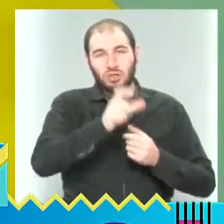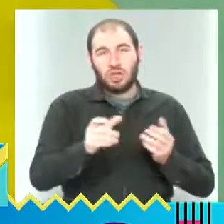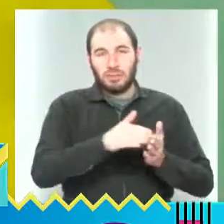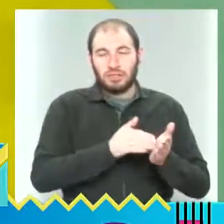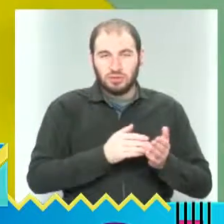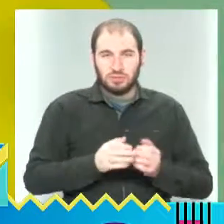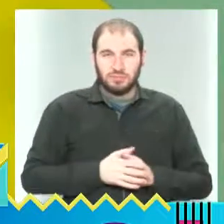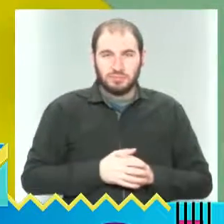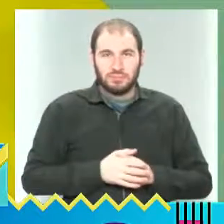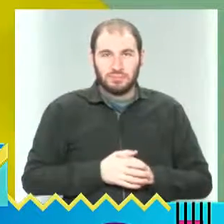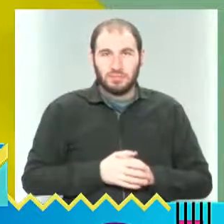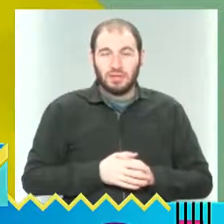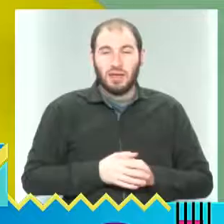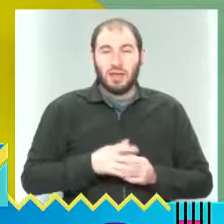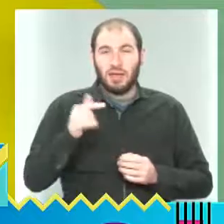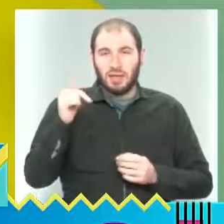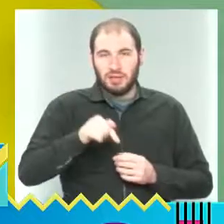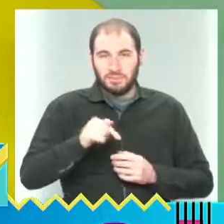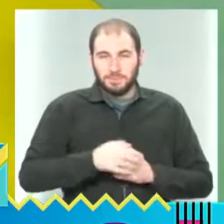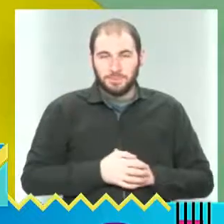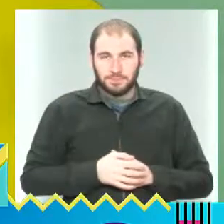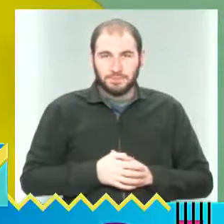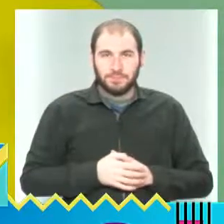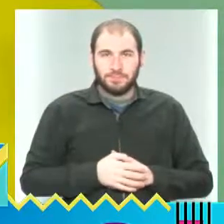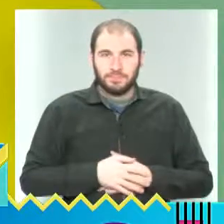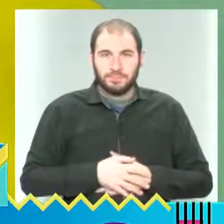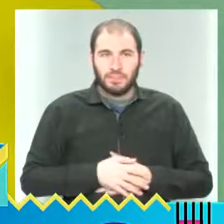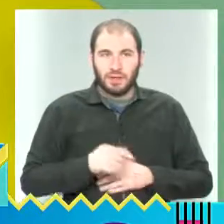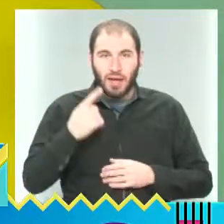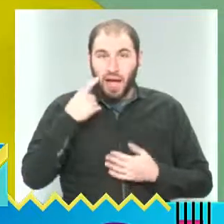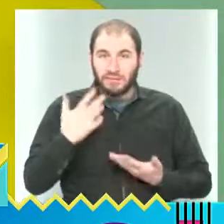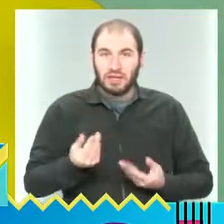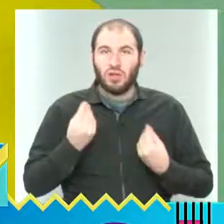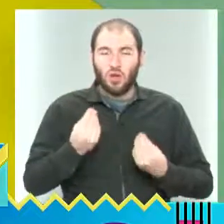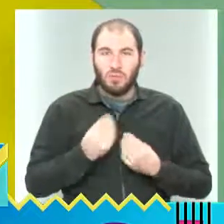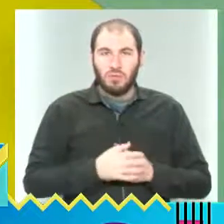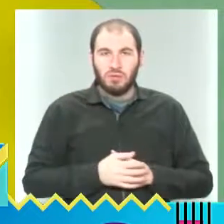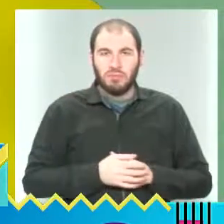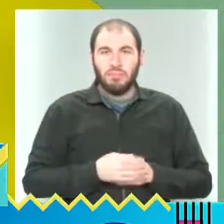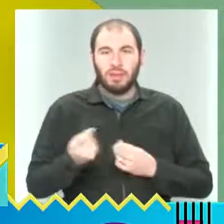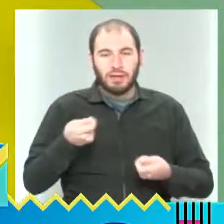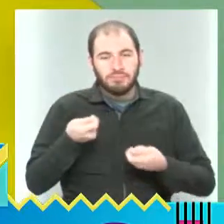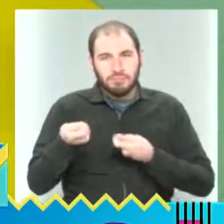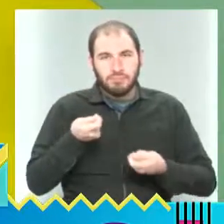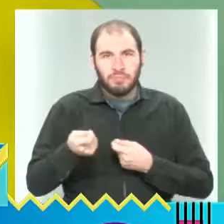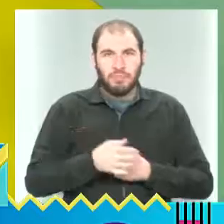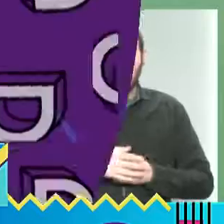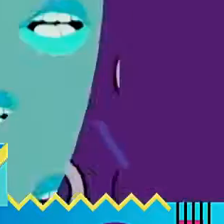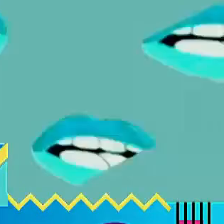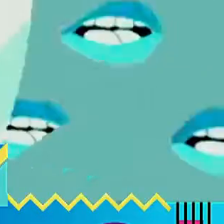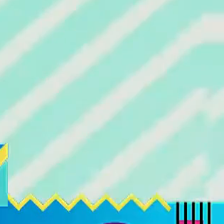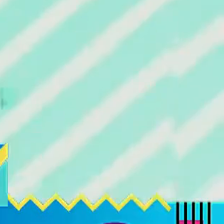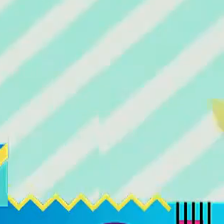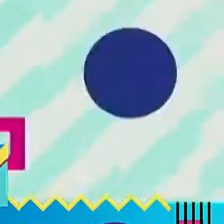planeta. Entonces, bueno, obviamente eso hay que ver cómo hacemos para manejar, para darle vida